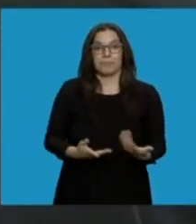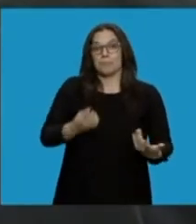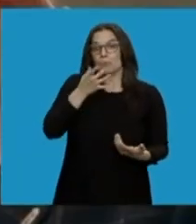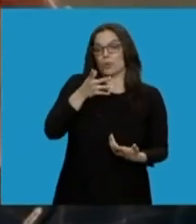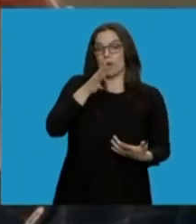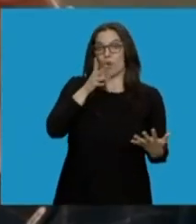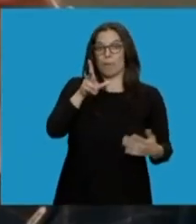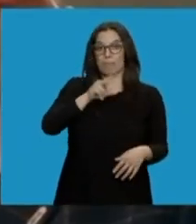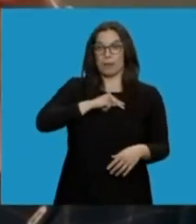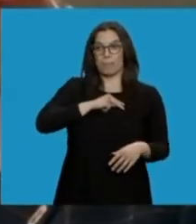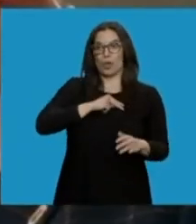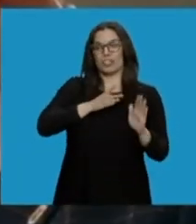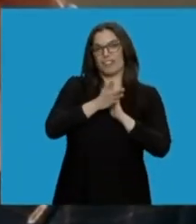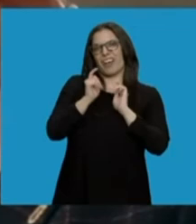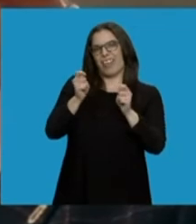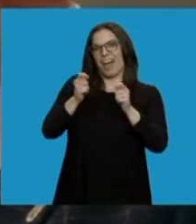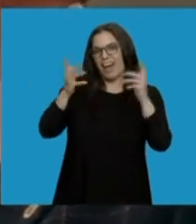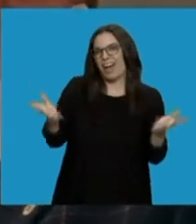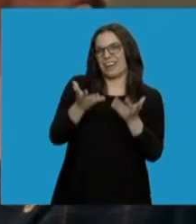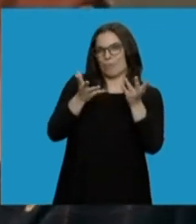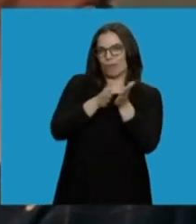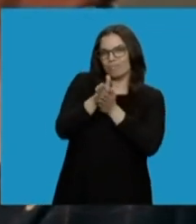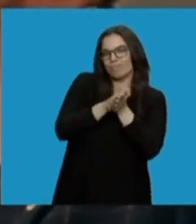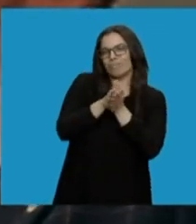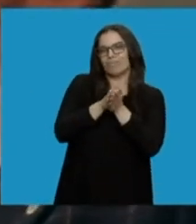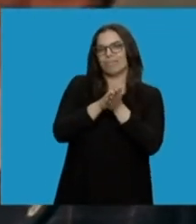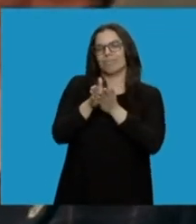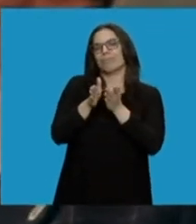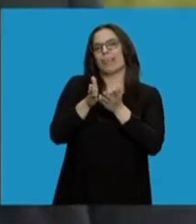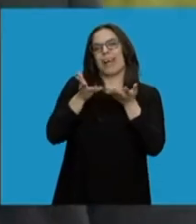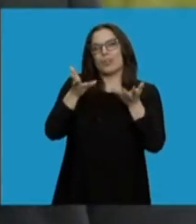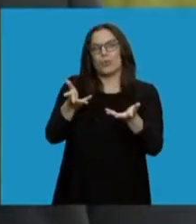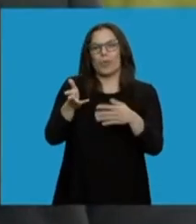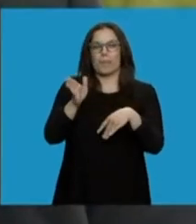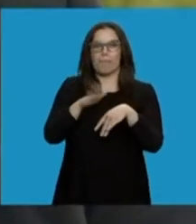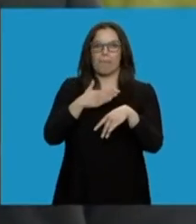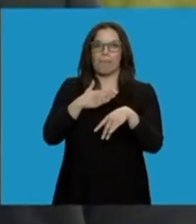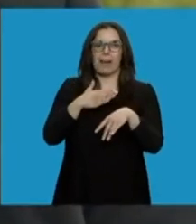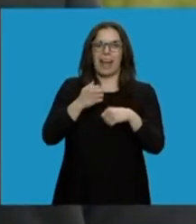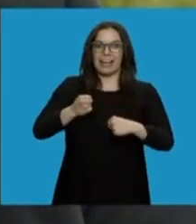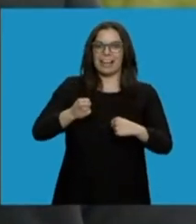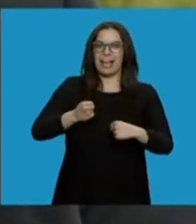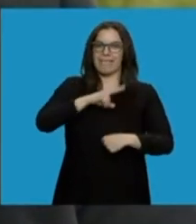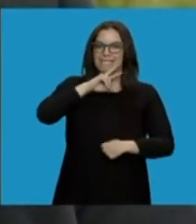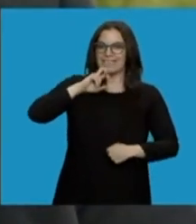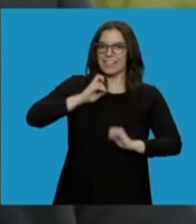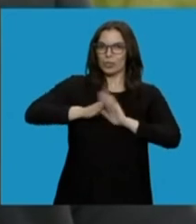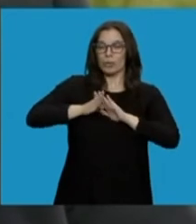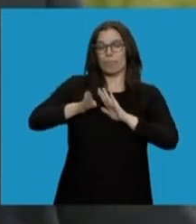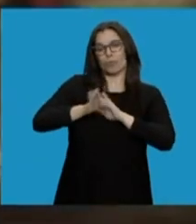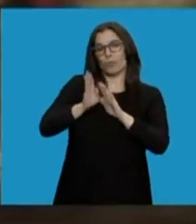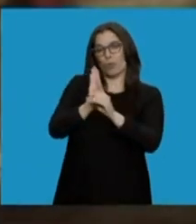premio supongo que será una inyección de ánimo para él y que le ayudará, digamos, a mantener esa energía para seguir cuidando de mi